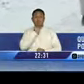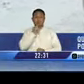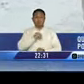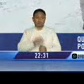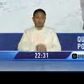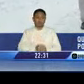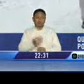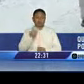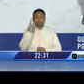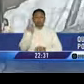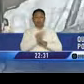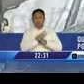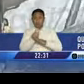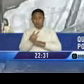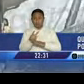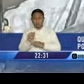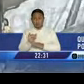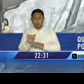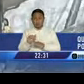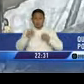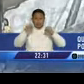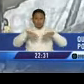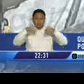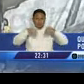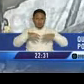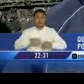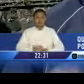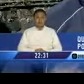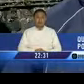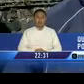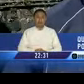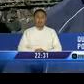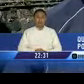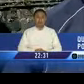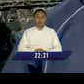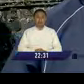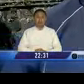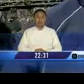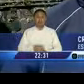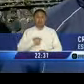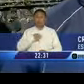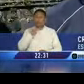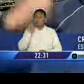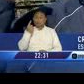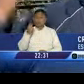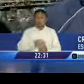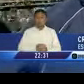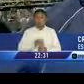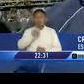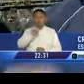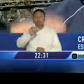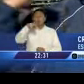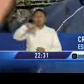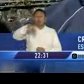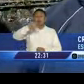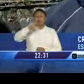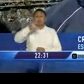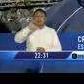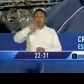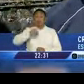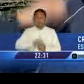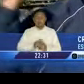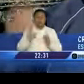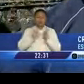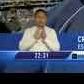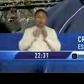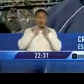menos 2 semanas más de inestabilidad atmosférica. Si nosotros no entendemos que el INAMI publica, manda a través de